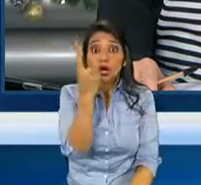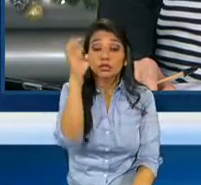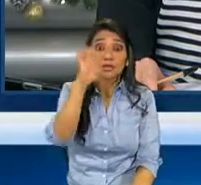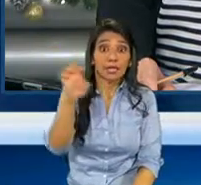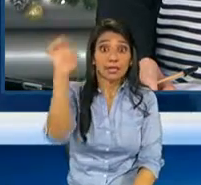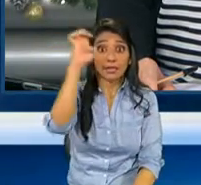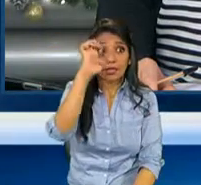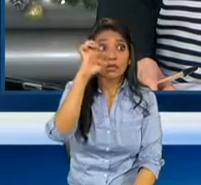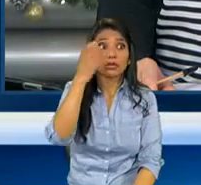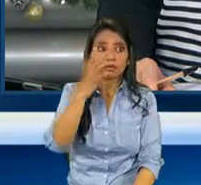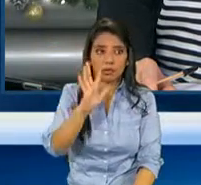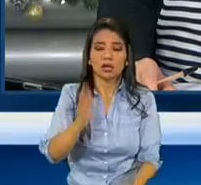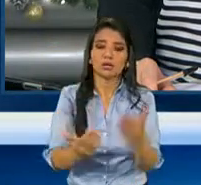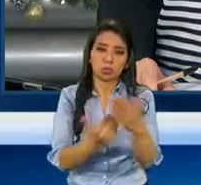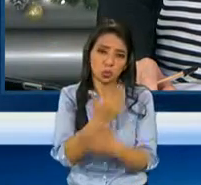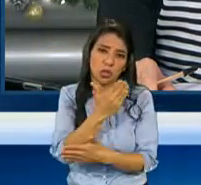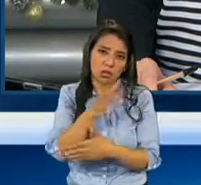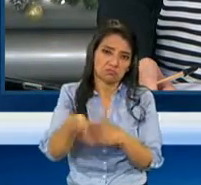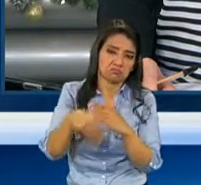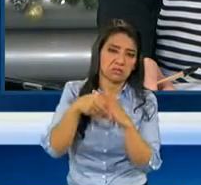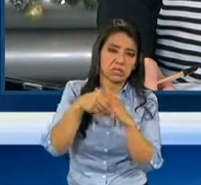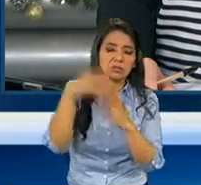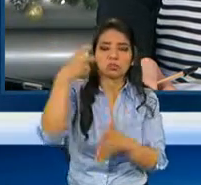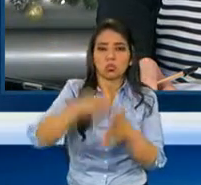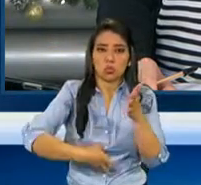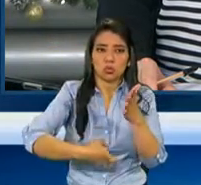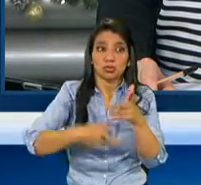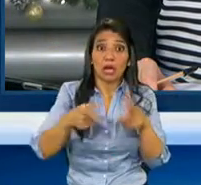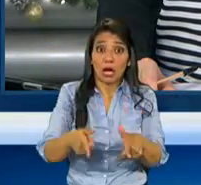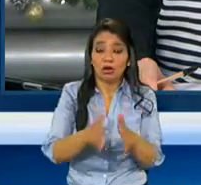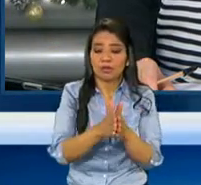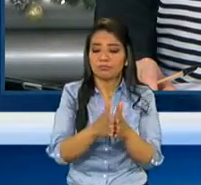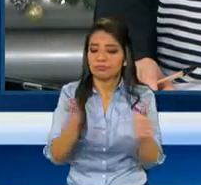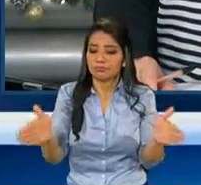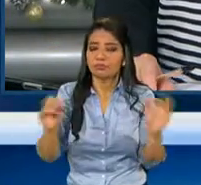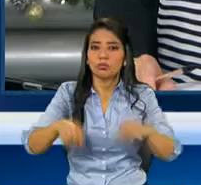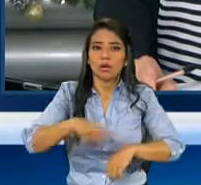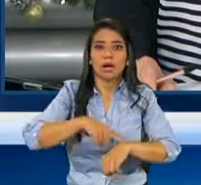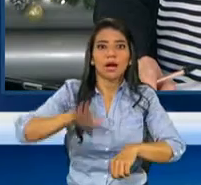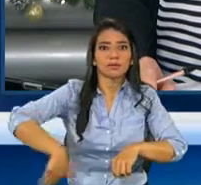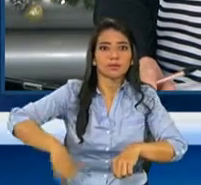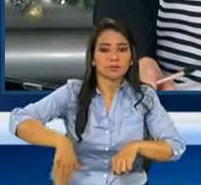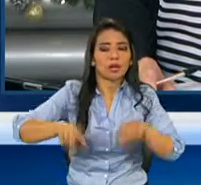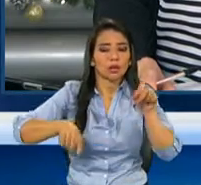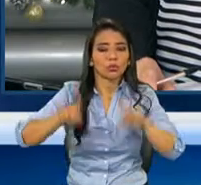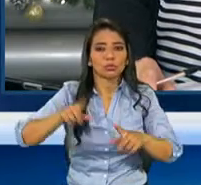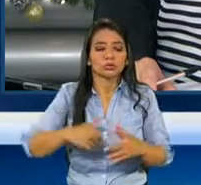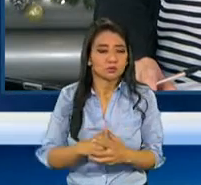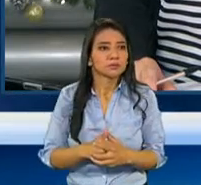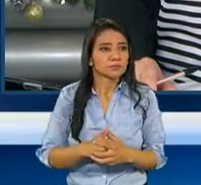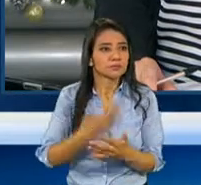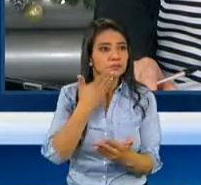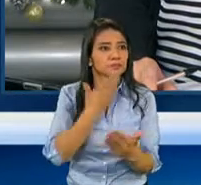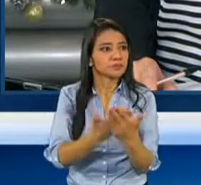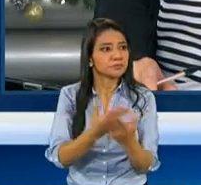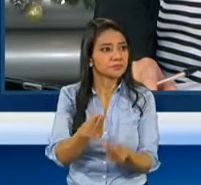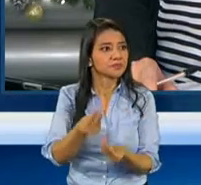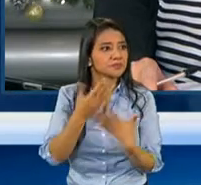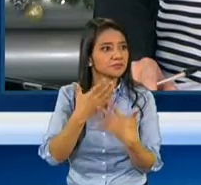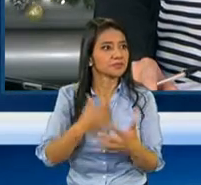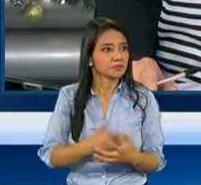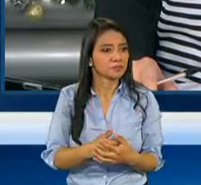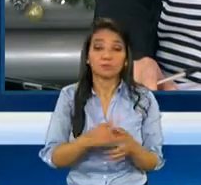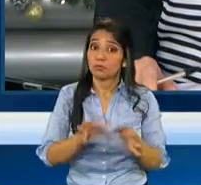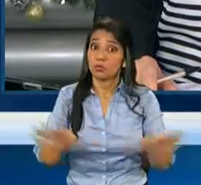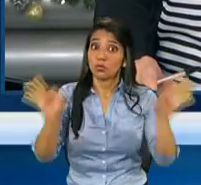del 11 de enero habrán nuevos recargos en este periodo se tienen a todos los restaurados muy bien me quería sobre muchísimas gracias por esa información muy